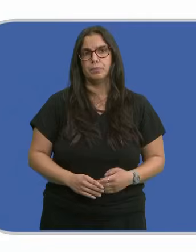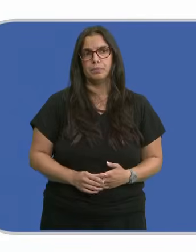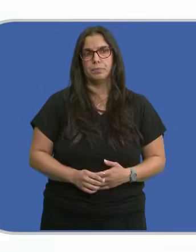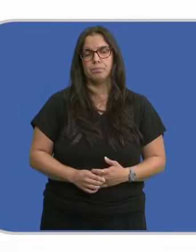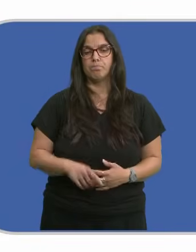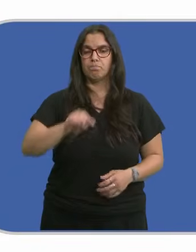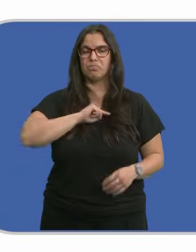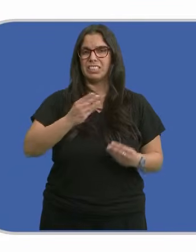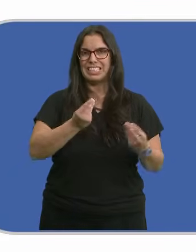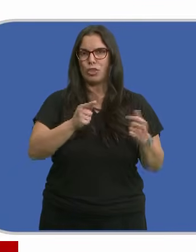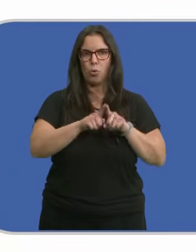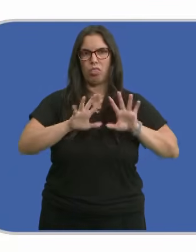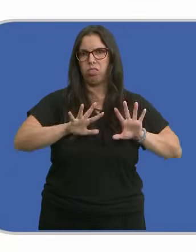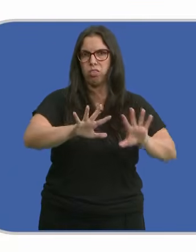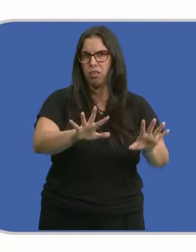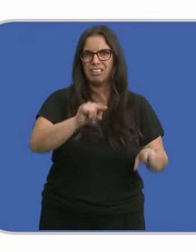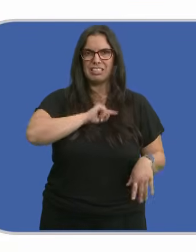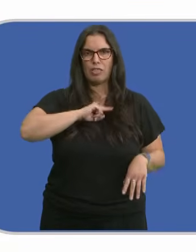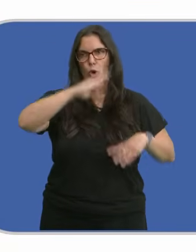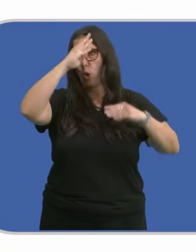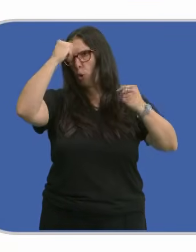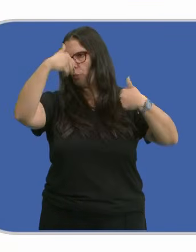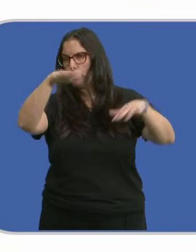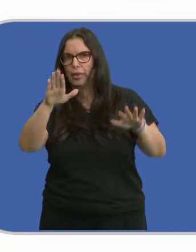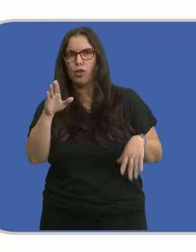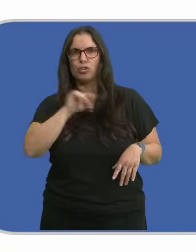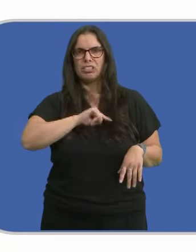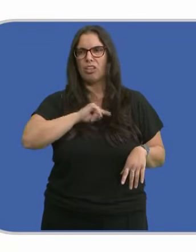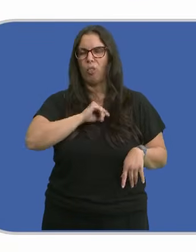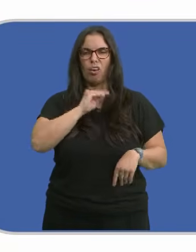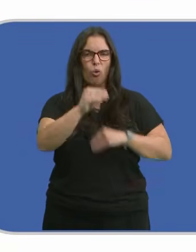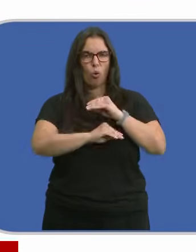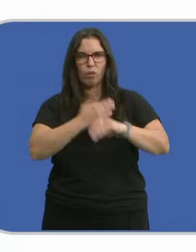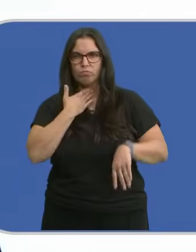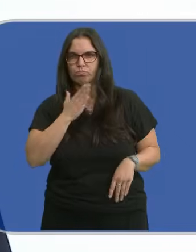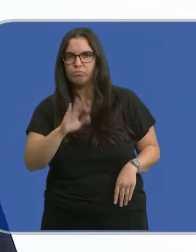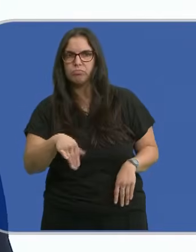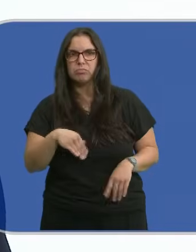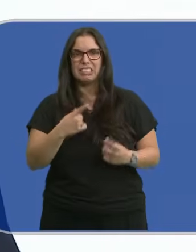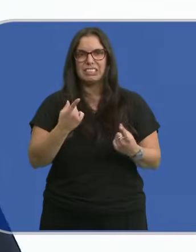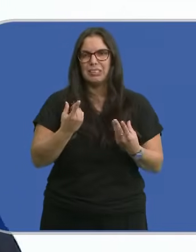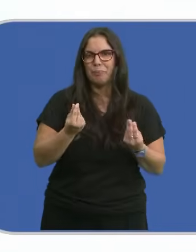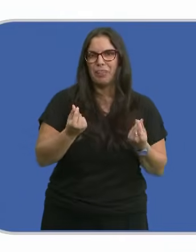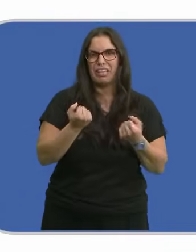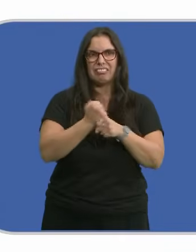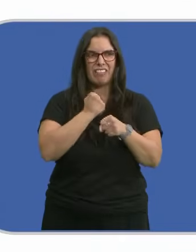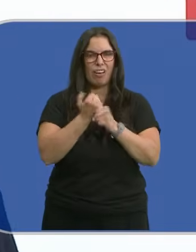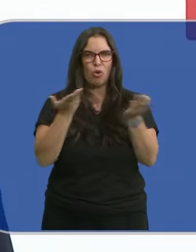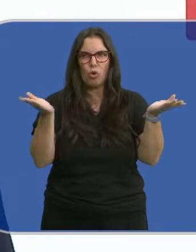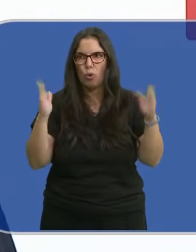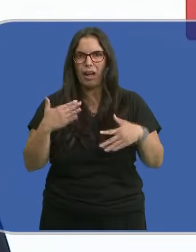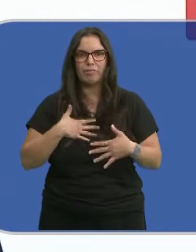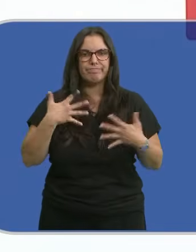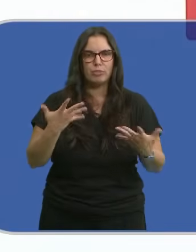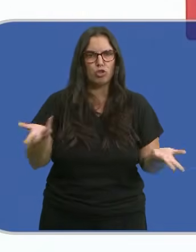La sensación de abandono, la sensación de olvido, la sensación de desidia, la sensación de falta de trabajo, de falta de voluntad.